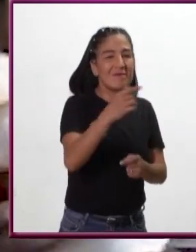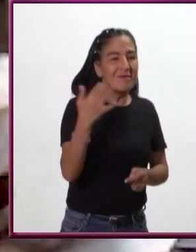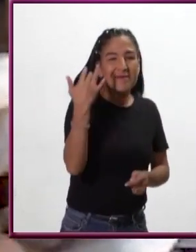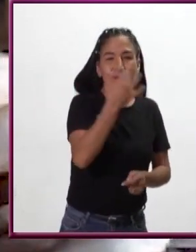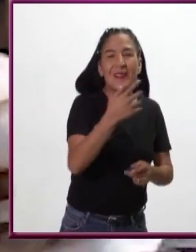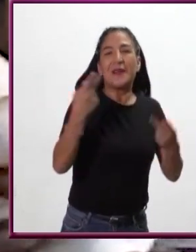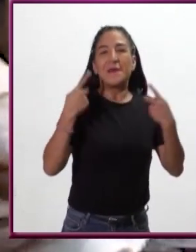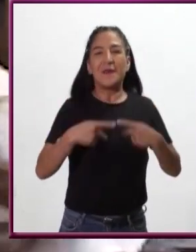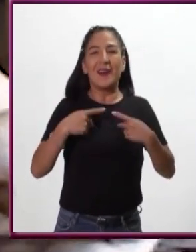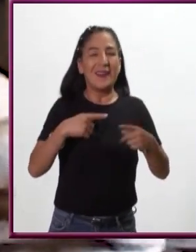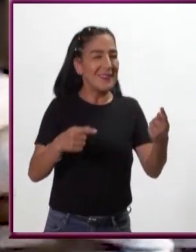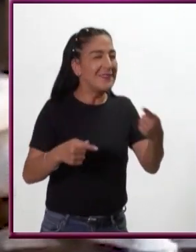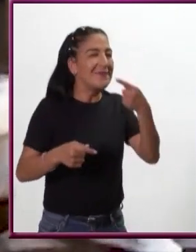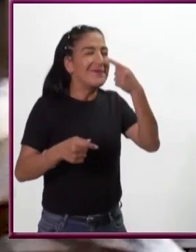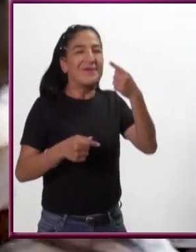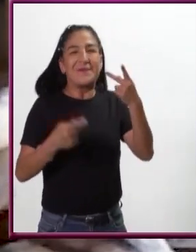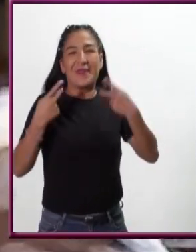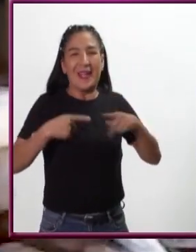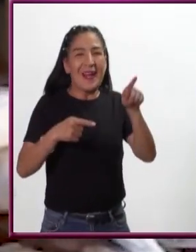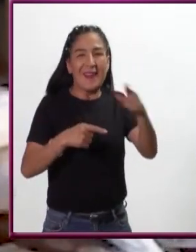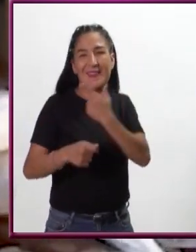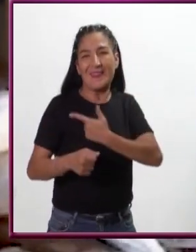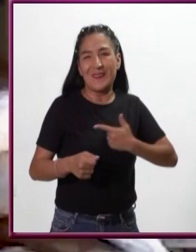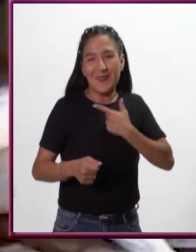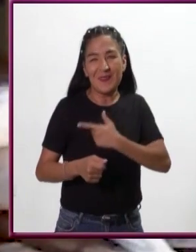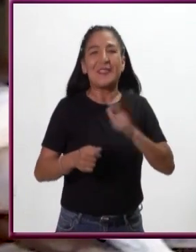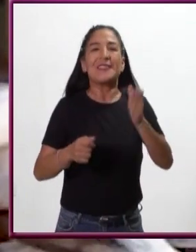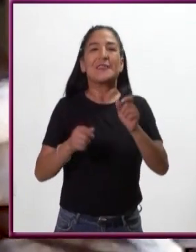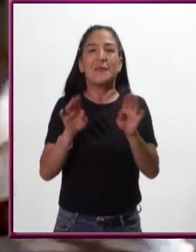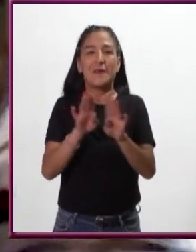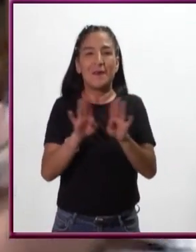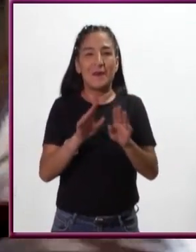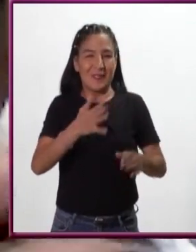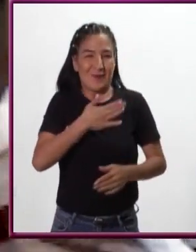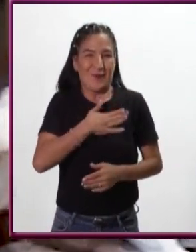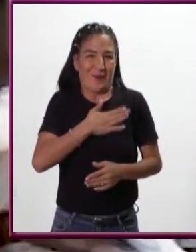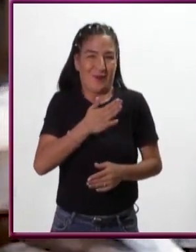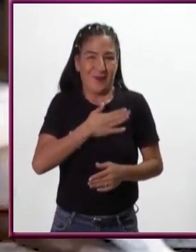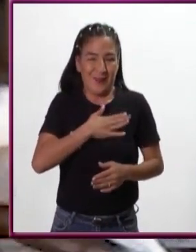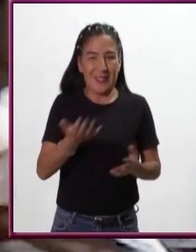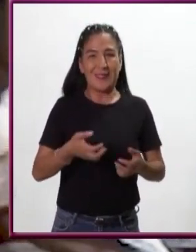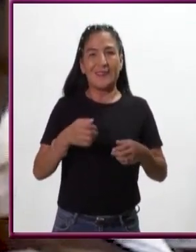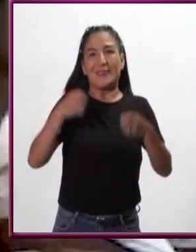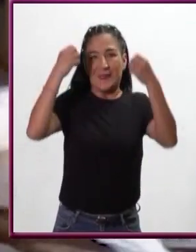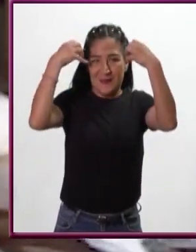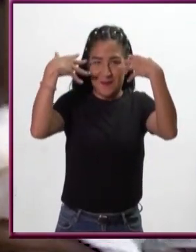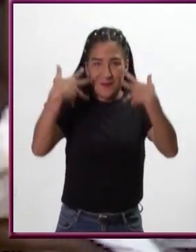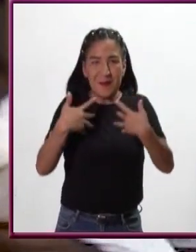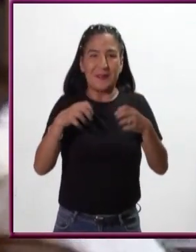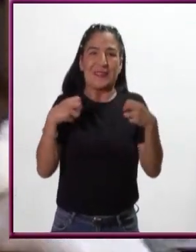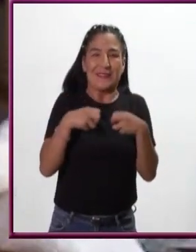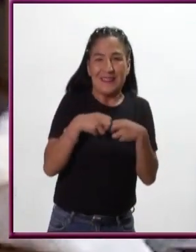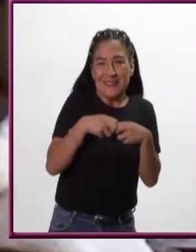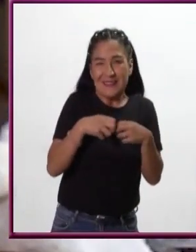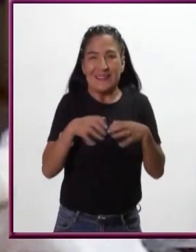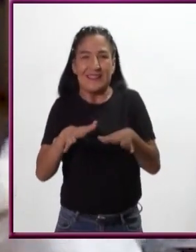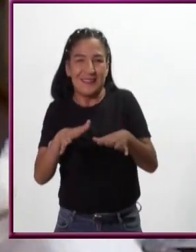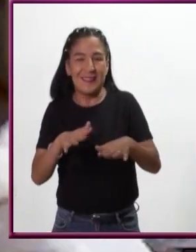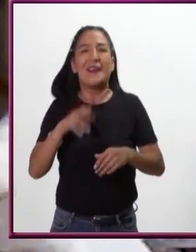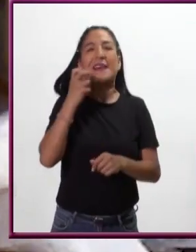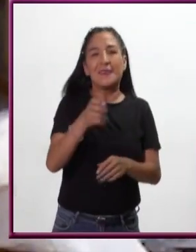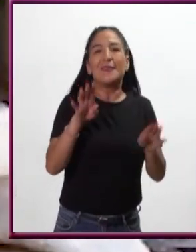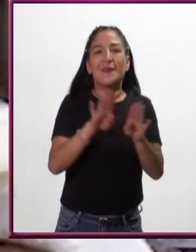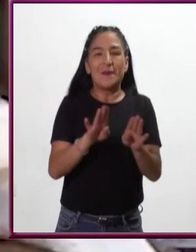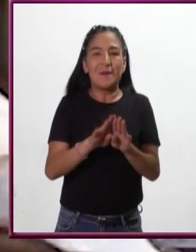percibir el aroma de alguien que nos gusta puede resultar en que se nos acelere el corazón, que sudemos, que nos pongamos nerviosos,